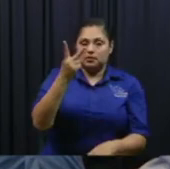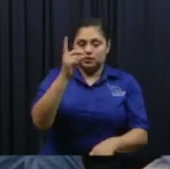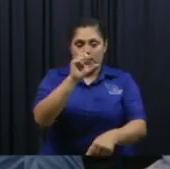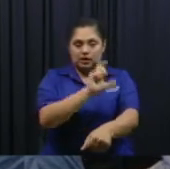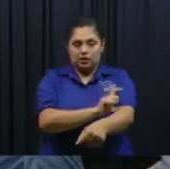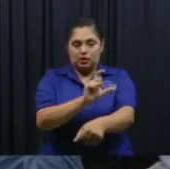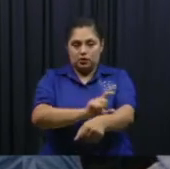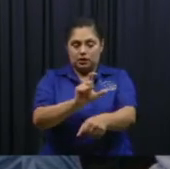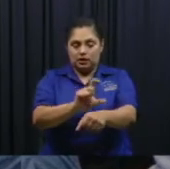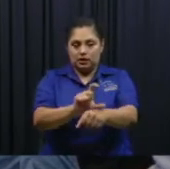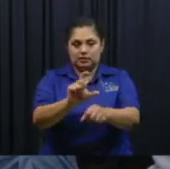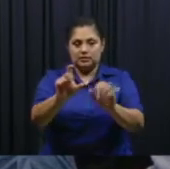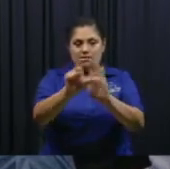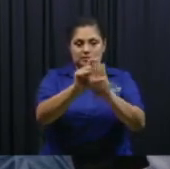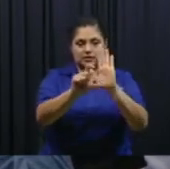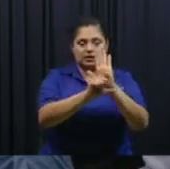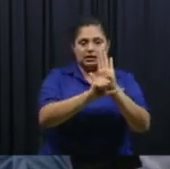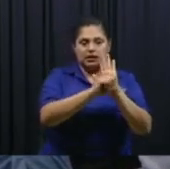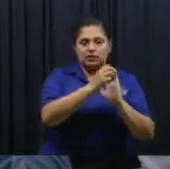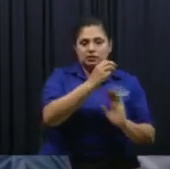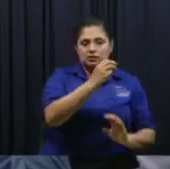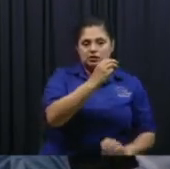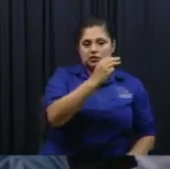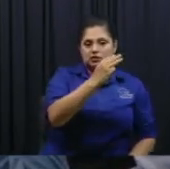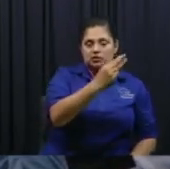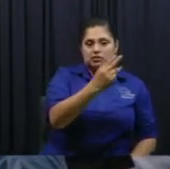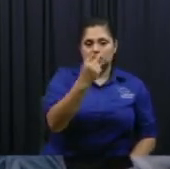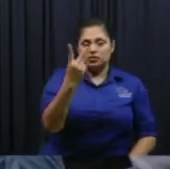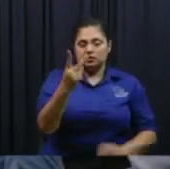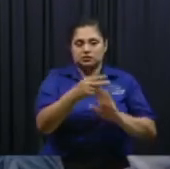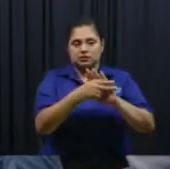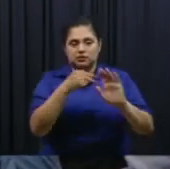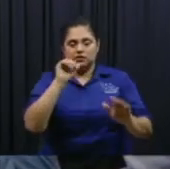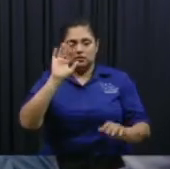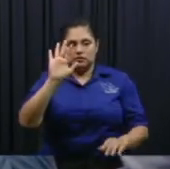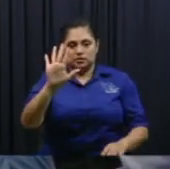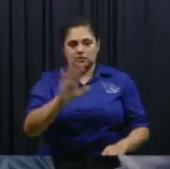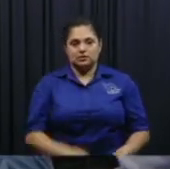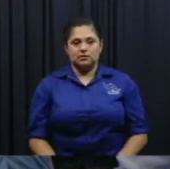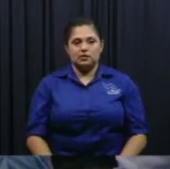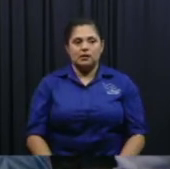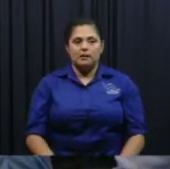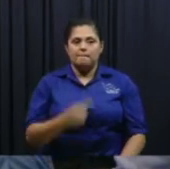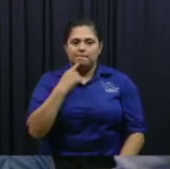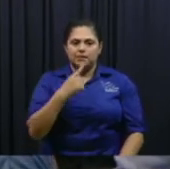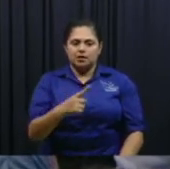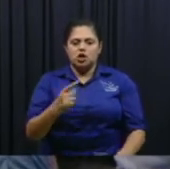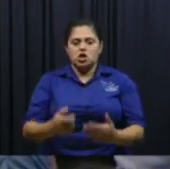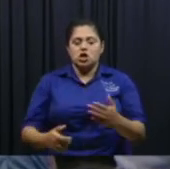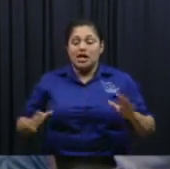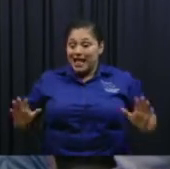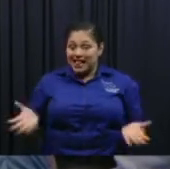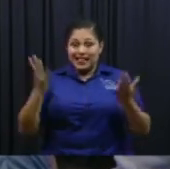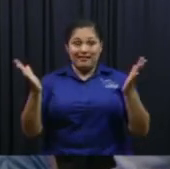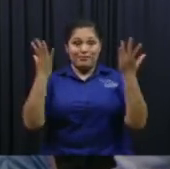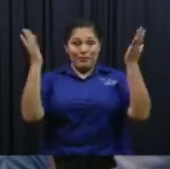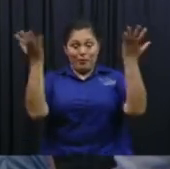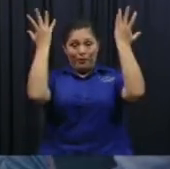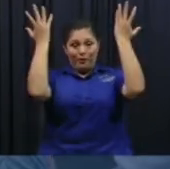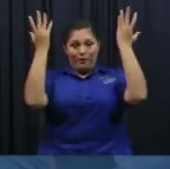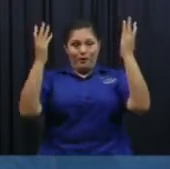de crónicas 32:5 vamos a ver dice y cobró ánimo